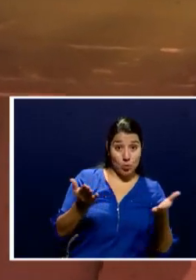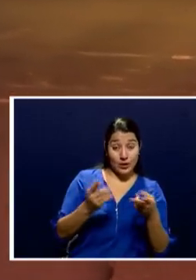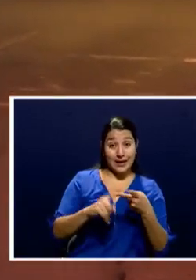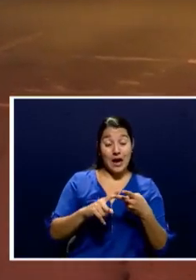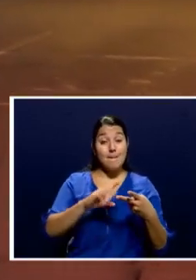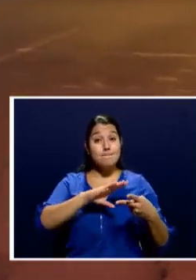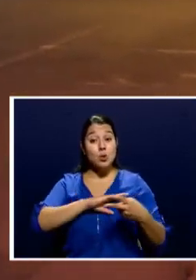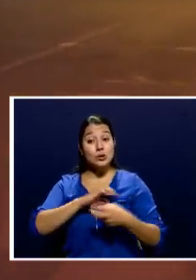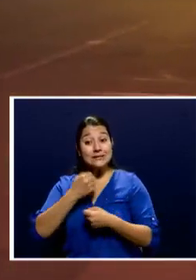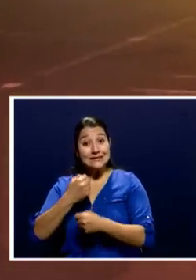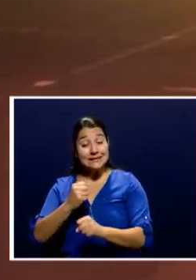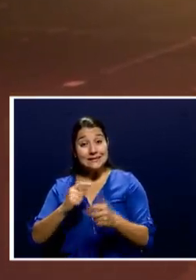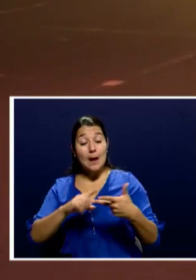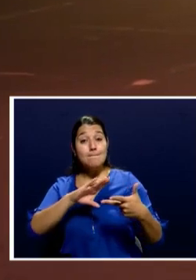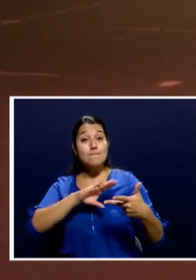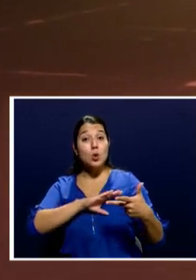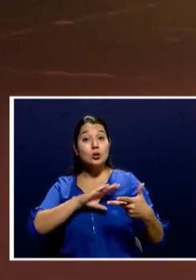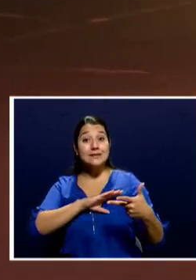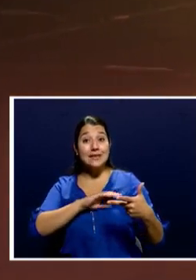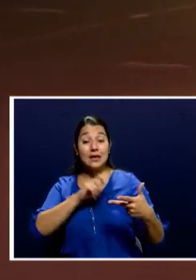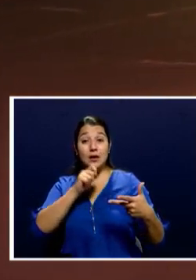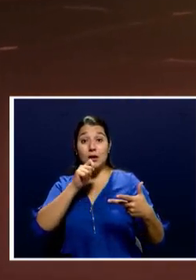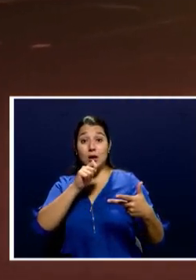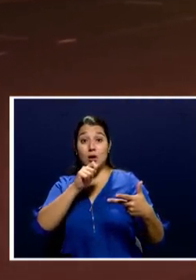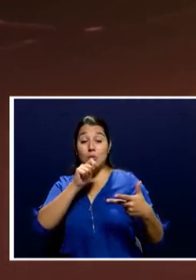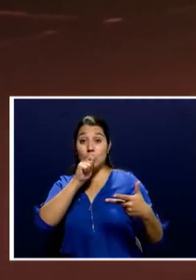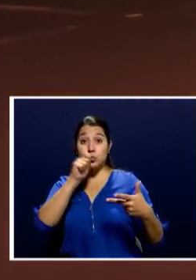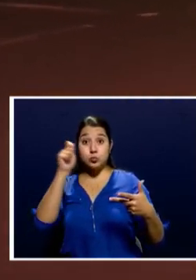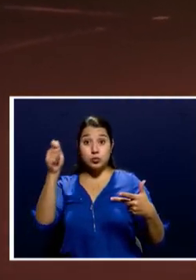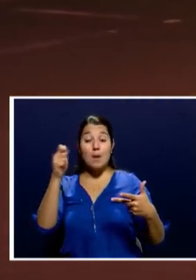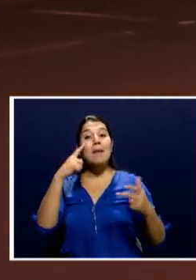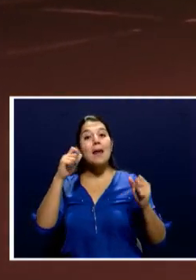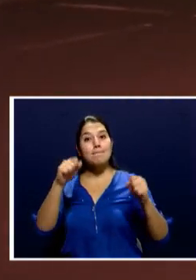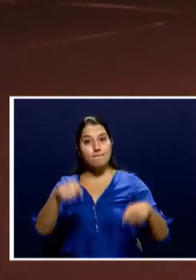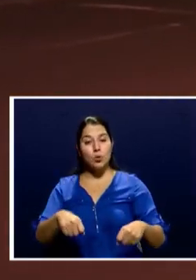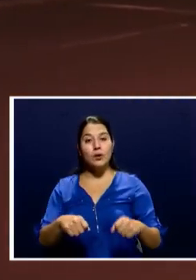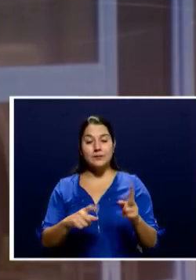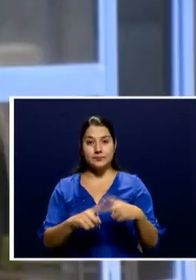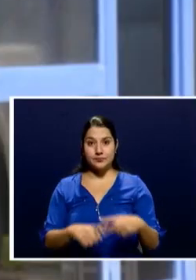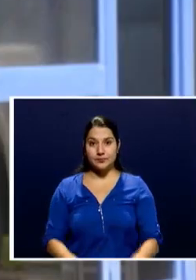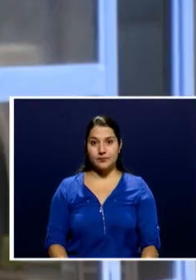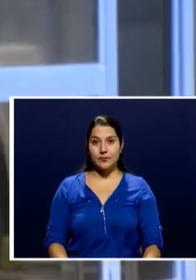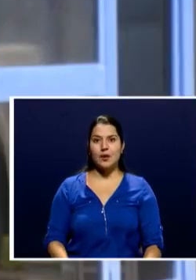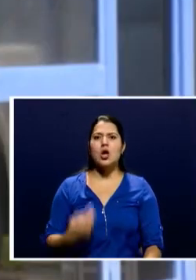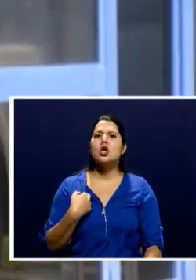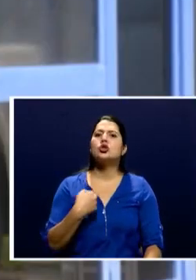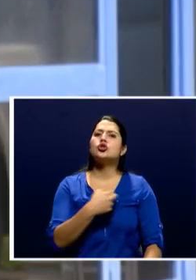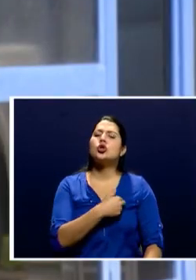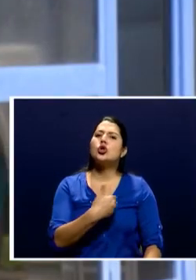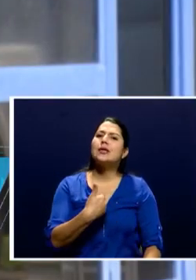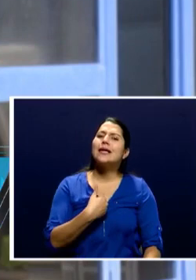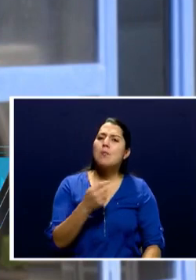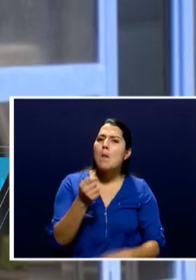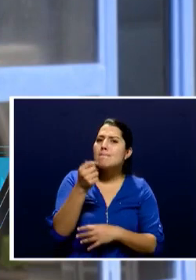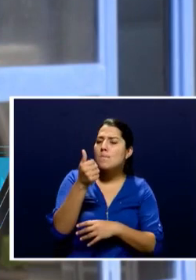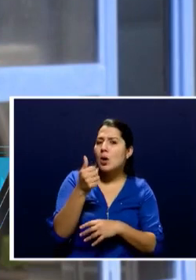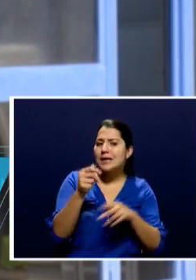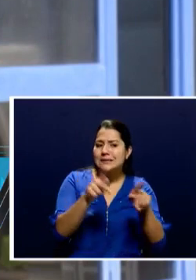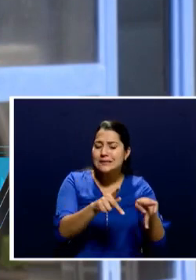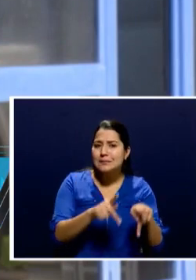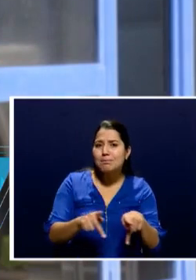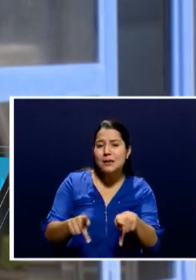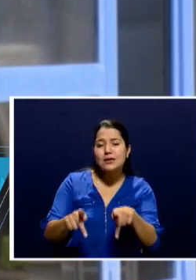Policía de Tránsito para poder hacer valer esta restricción vehicular. Veamos. Tenemos muy pocas personas acreditadas según